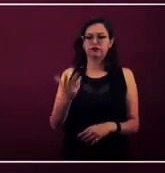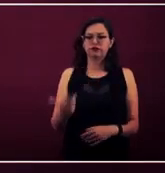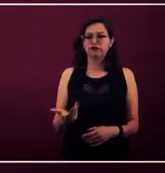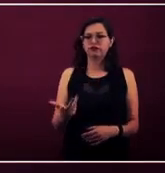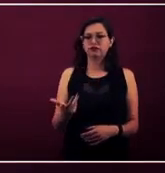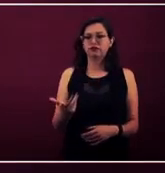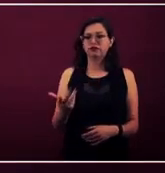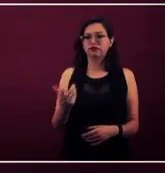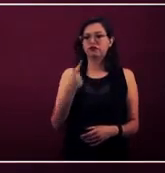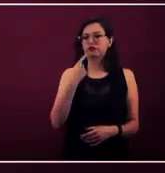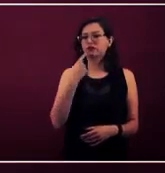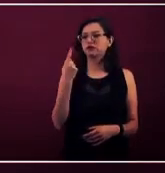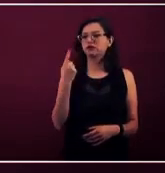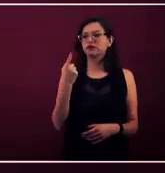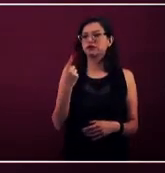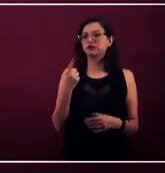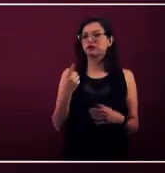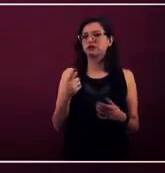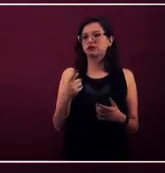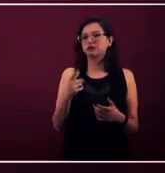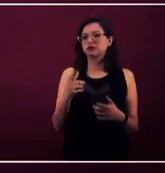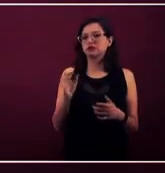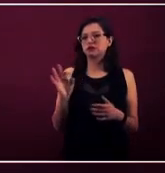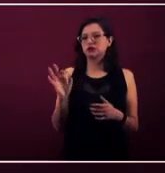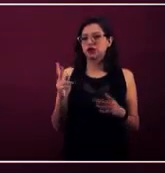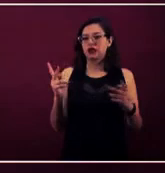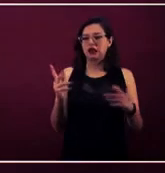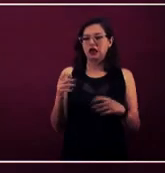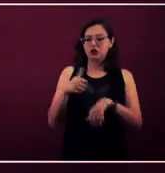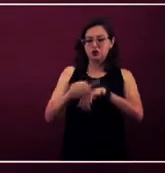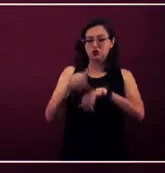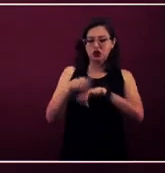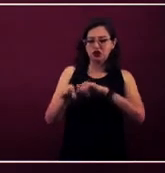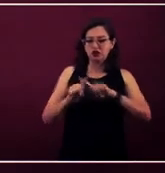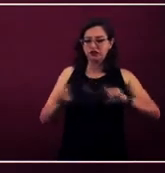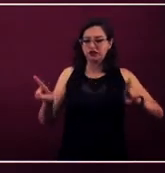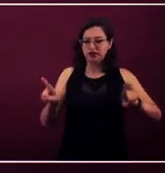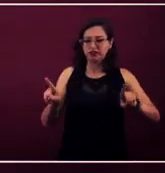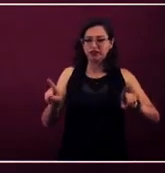cifra negra porque estamos midiendo fundamentalmente